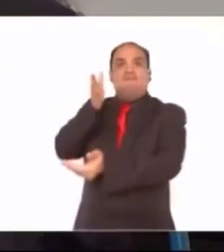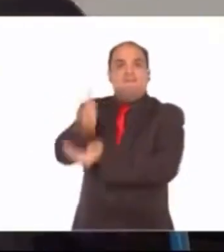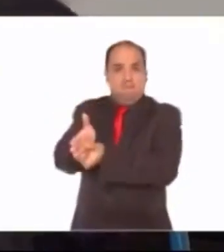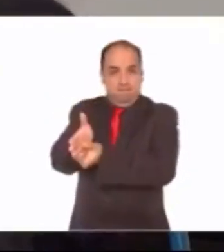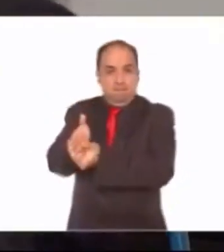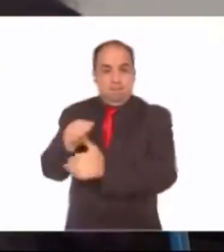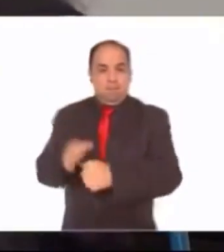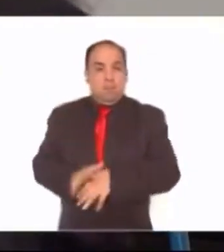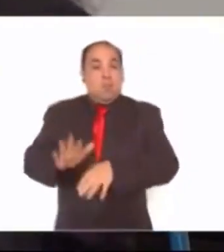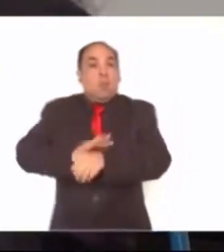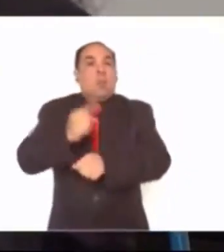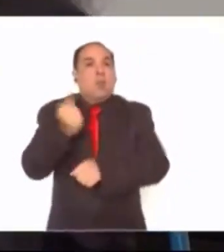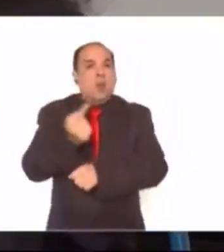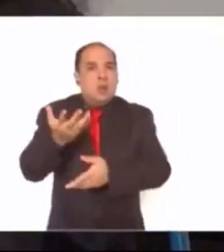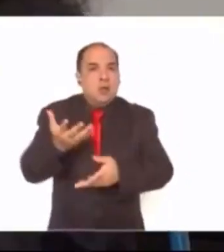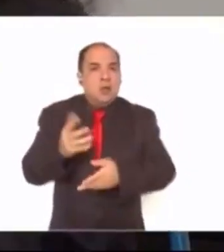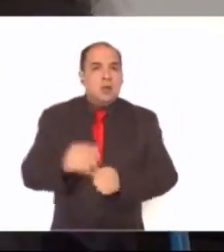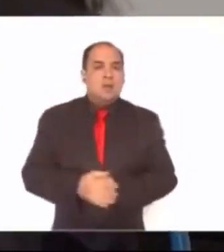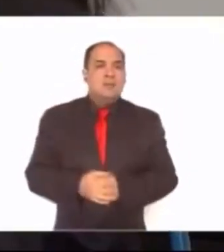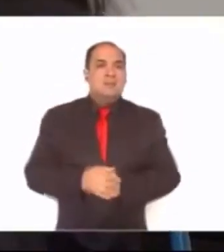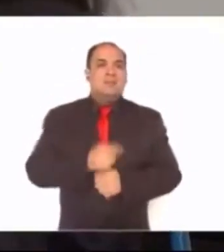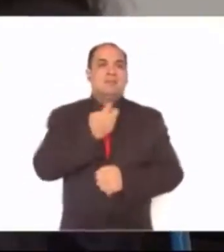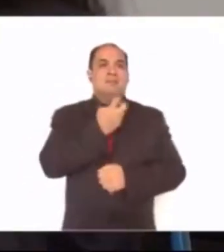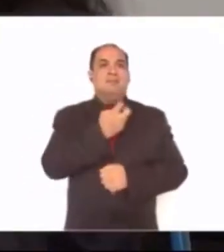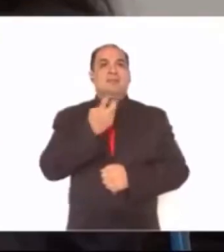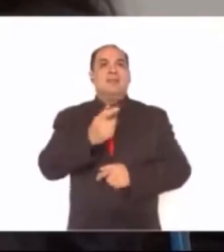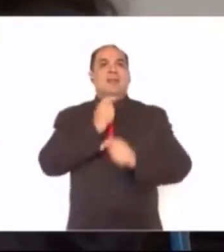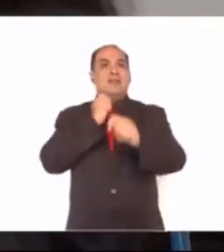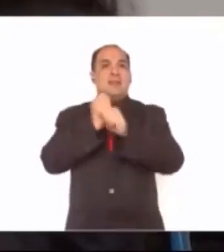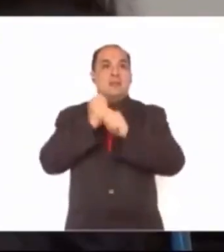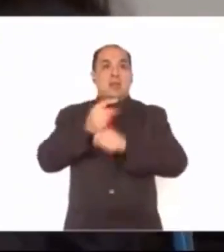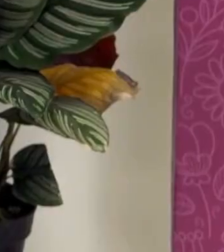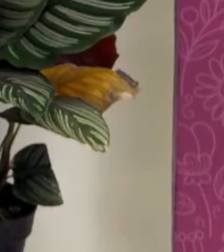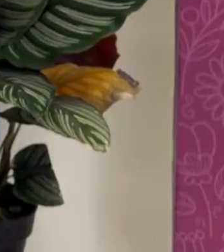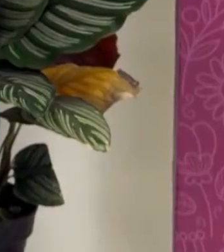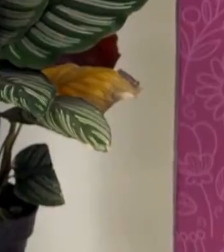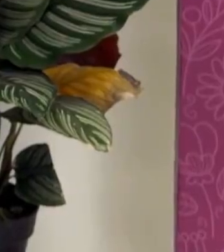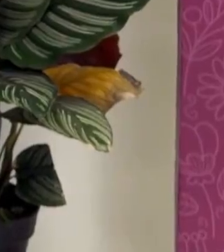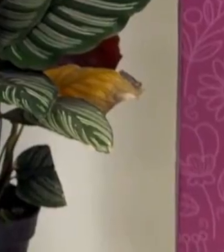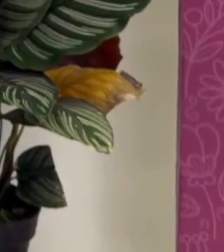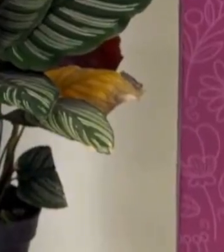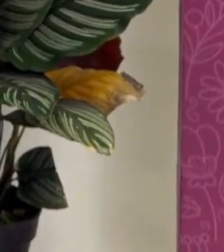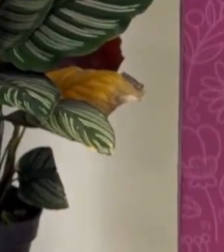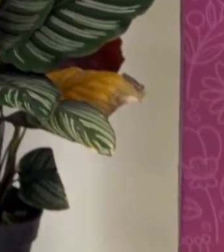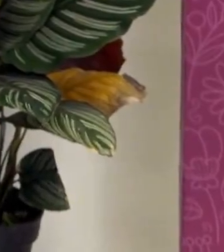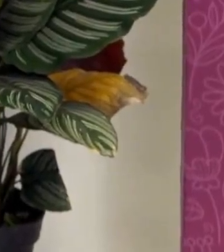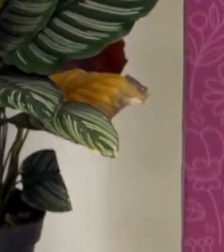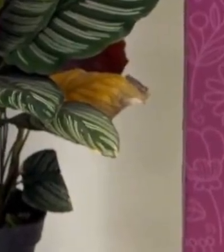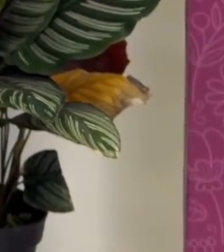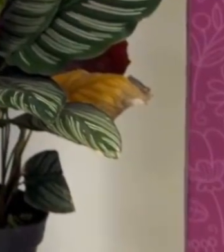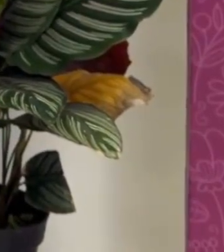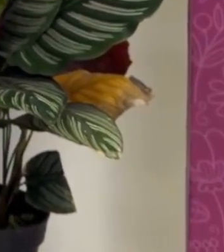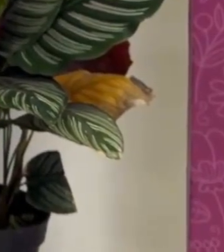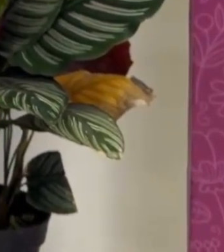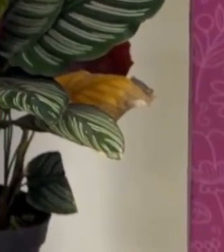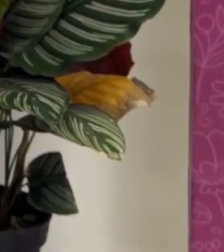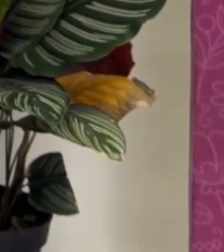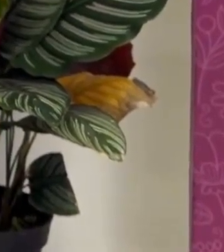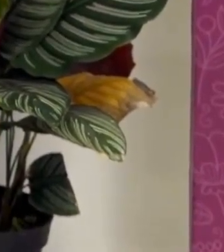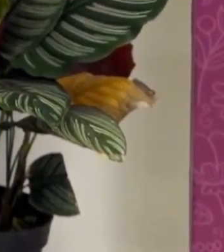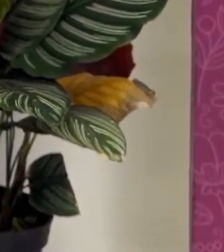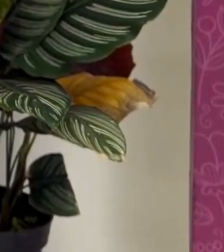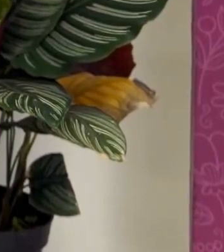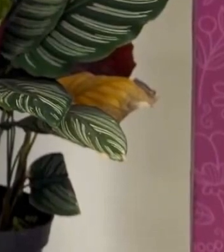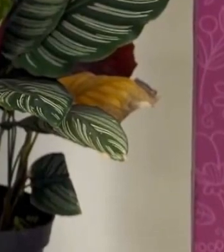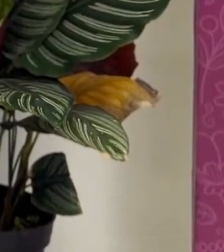diversas acciones para mejorar la seguridad incluyendo la revisión de cuadrantes recuperación de módulos de seguridad uso de la plataforma